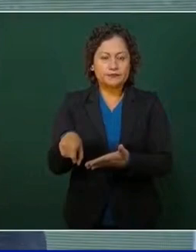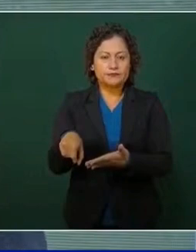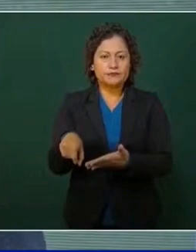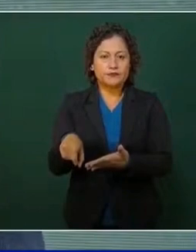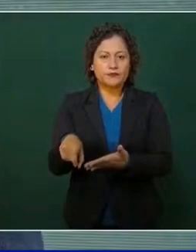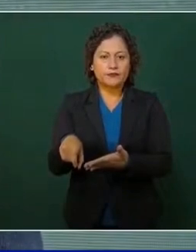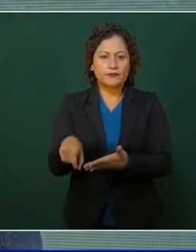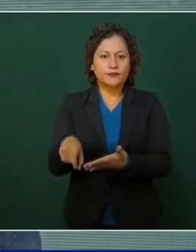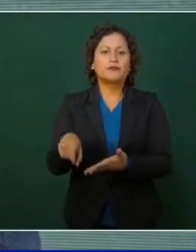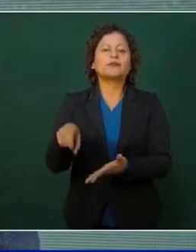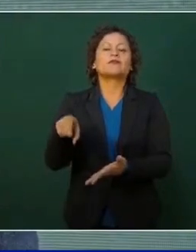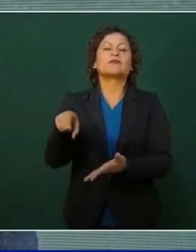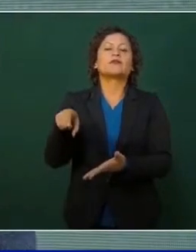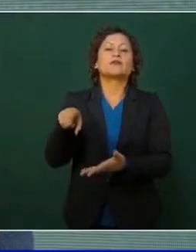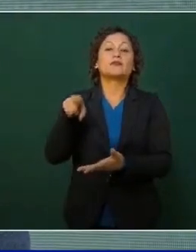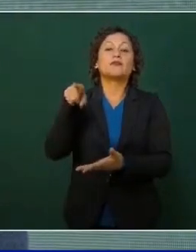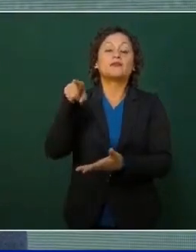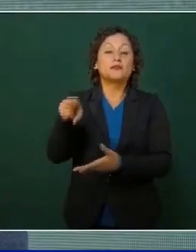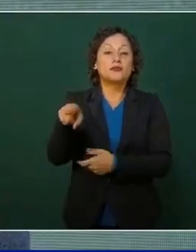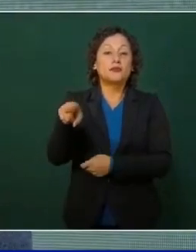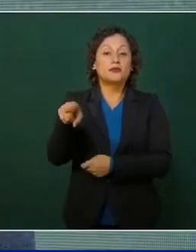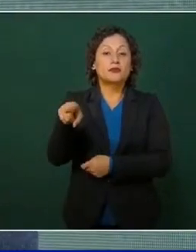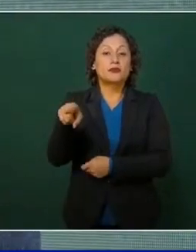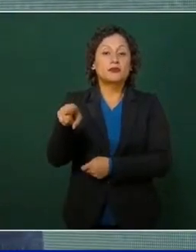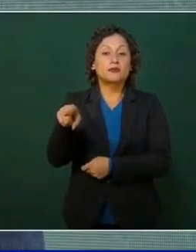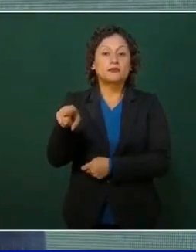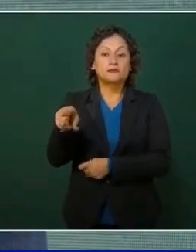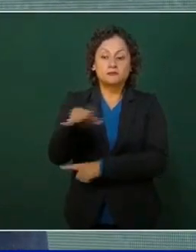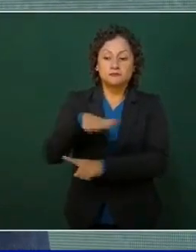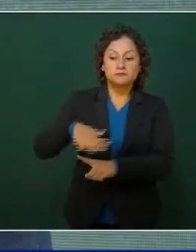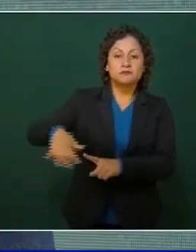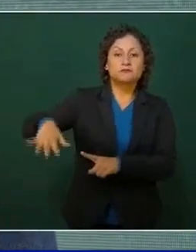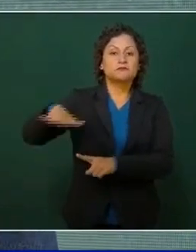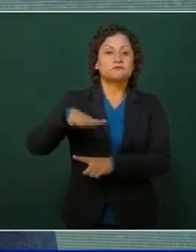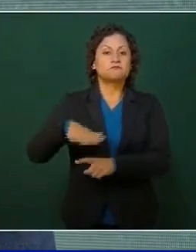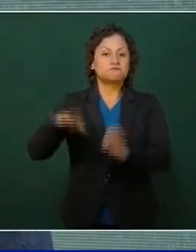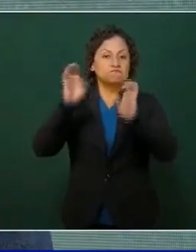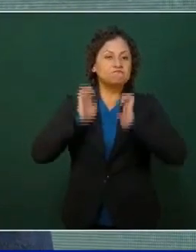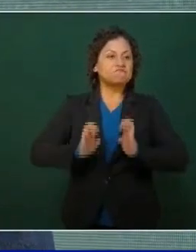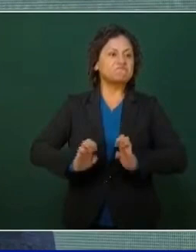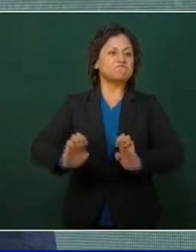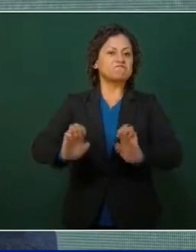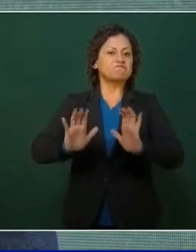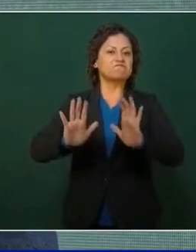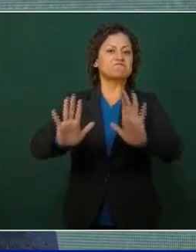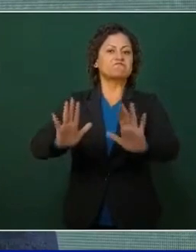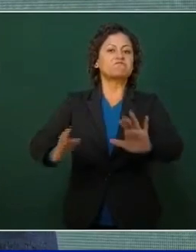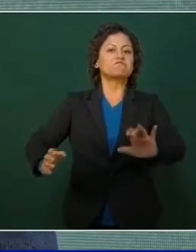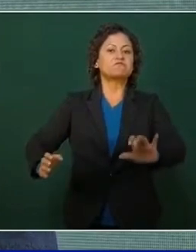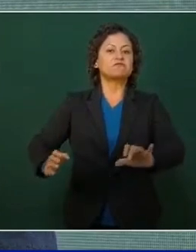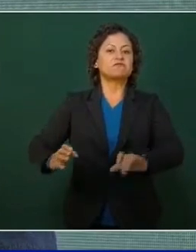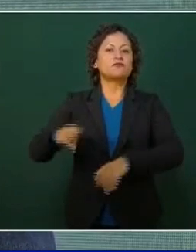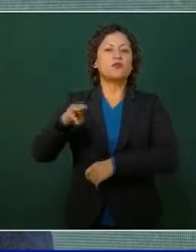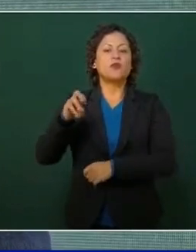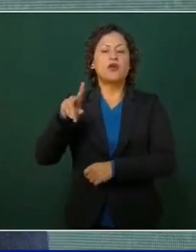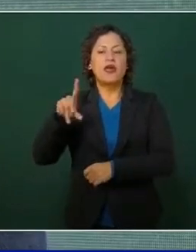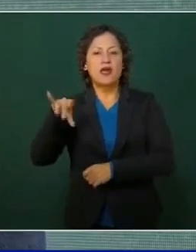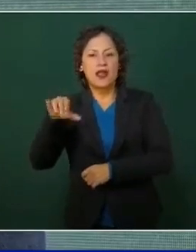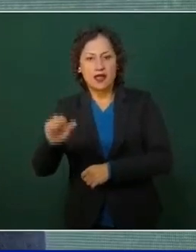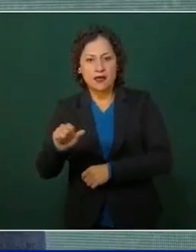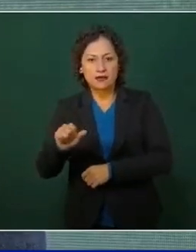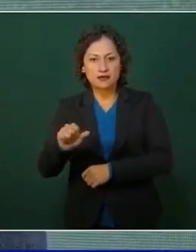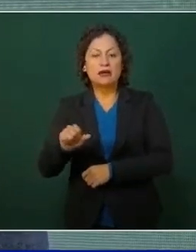en un departamento, en una colonia exclusiva de Morelia, Andrés Manuel López